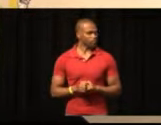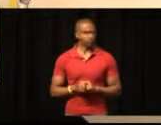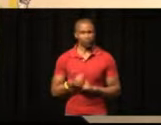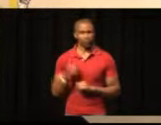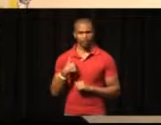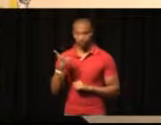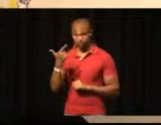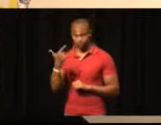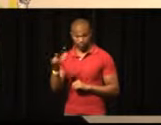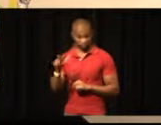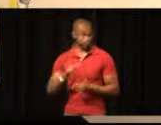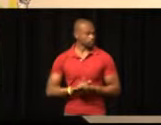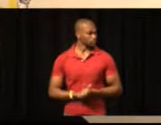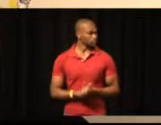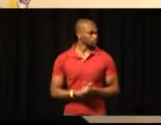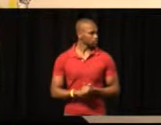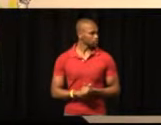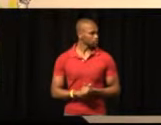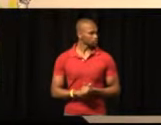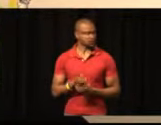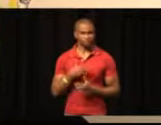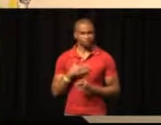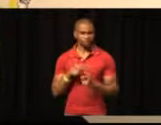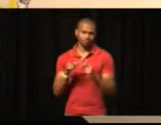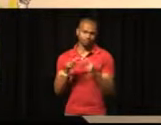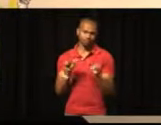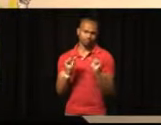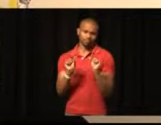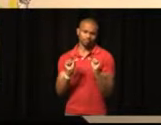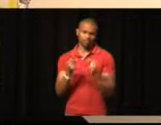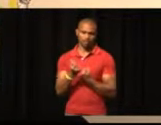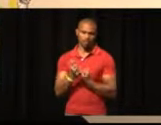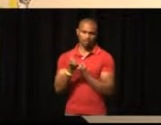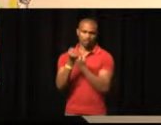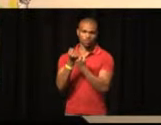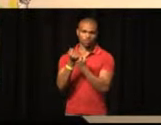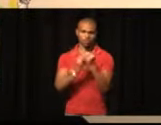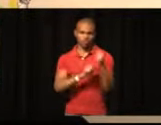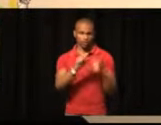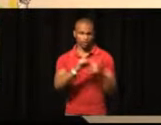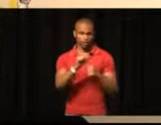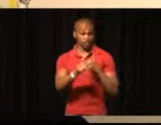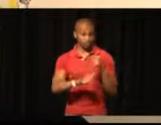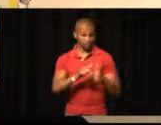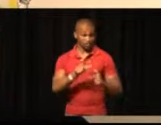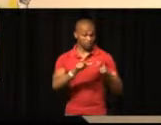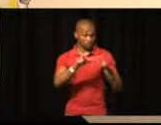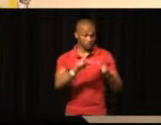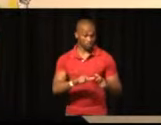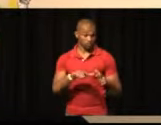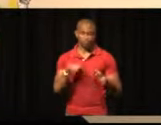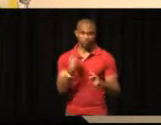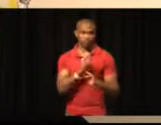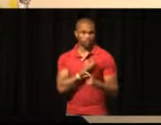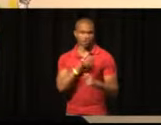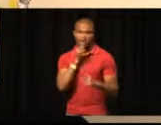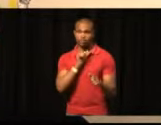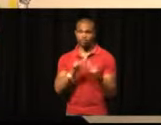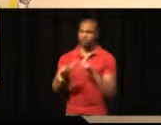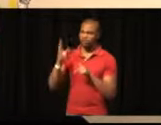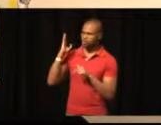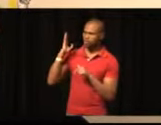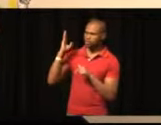Bueno, nuevamente, mi institución es una institución muy chiquitita que trabaja en función al apoyo a organizaciones que hacen trabajo local. Nosotros no tenemos un